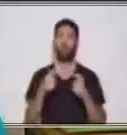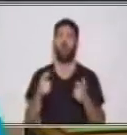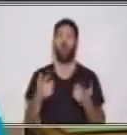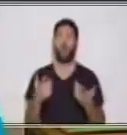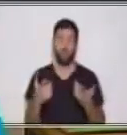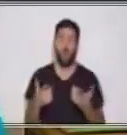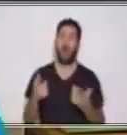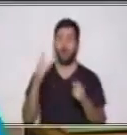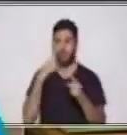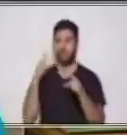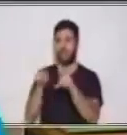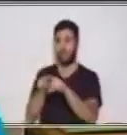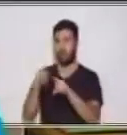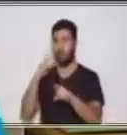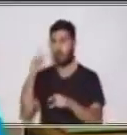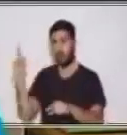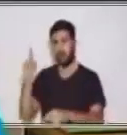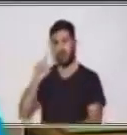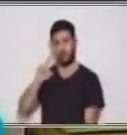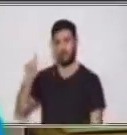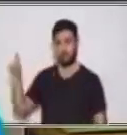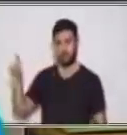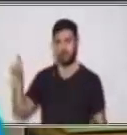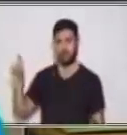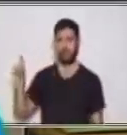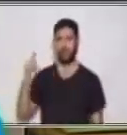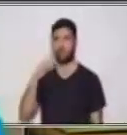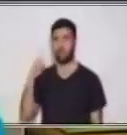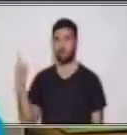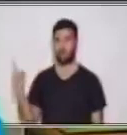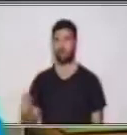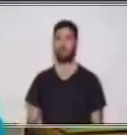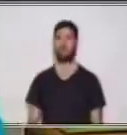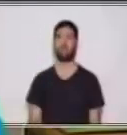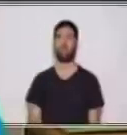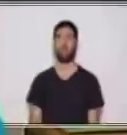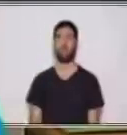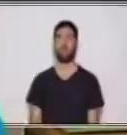entonces esa es la forma general. Y lo vamos a escribir aquí.